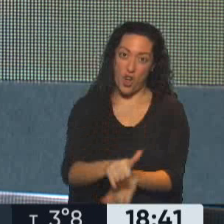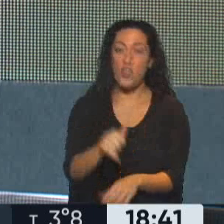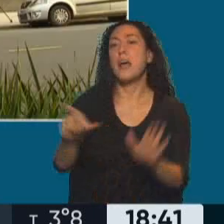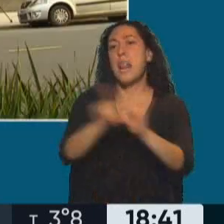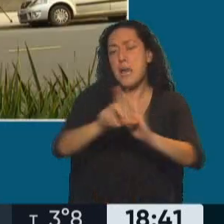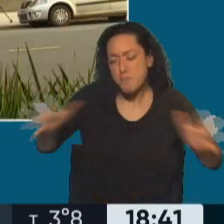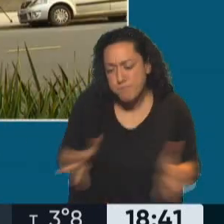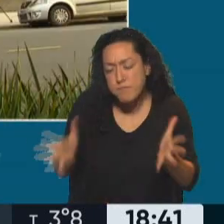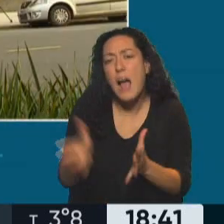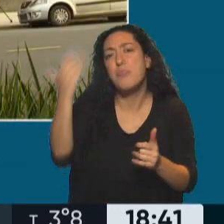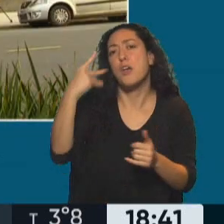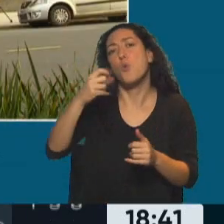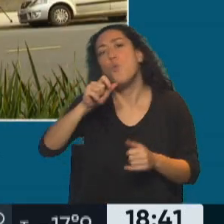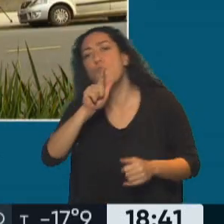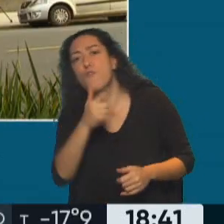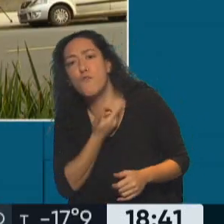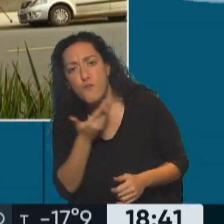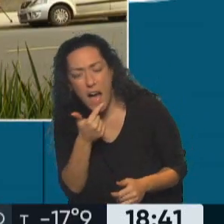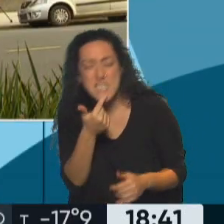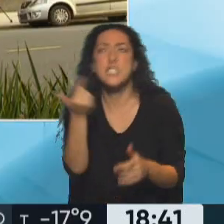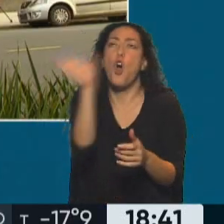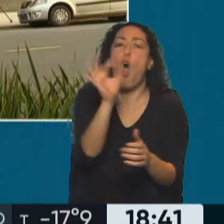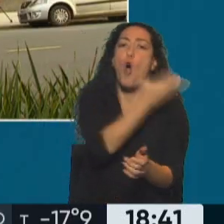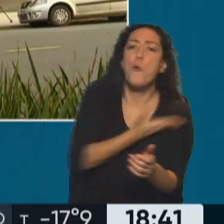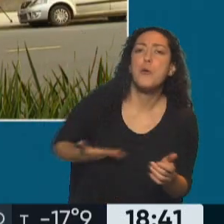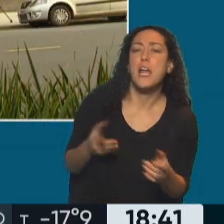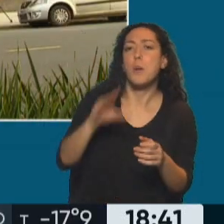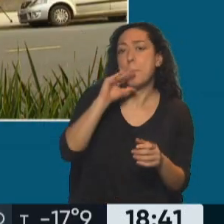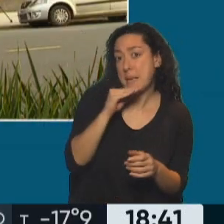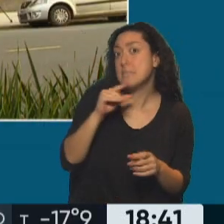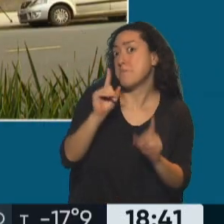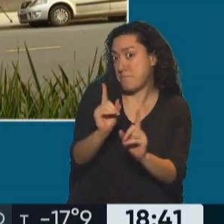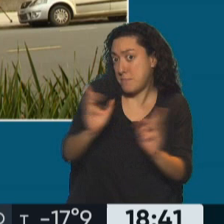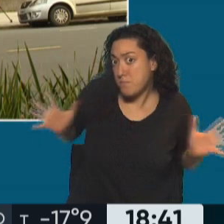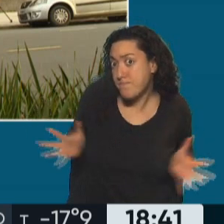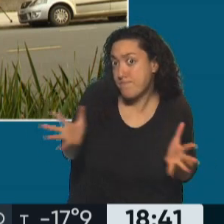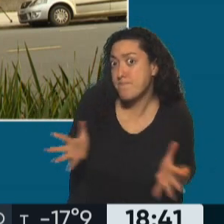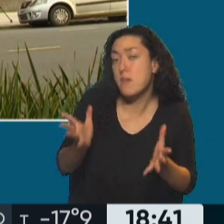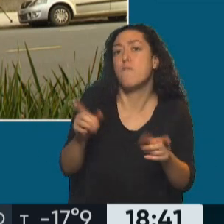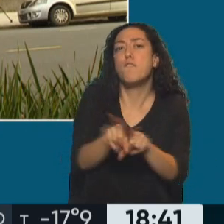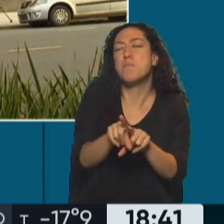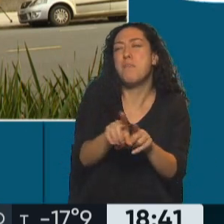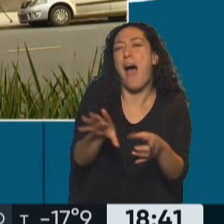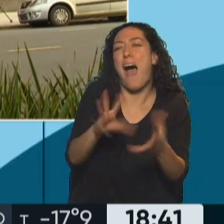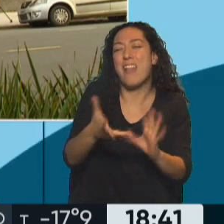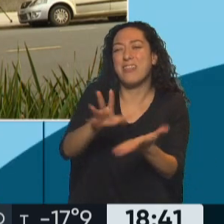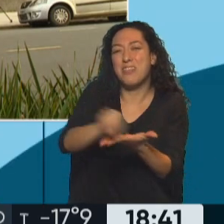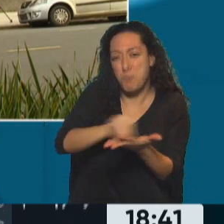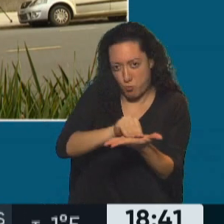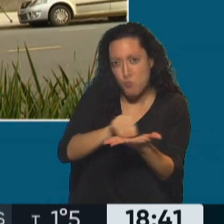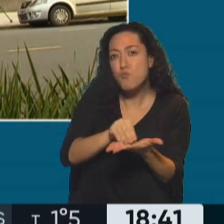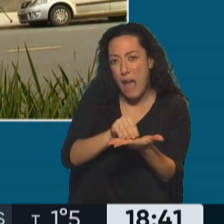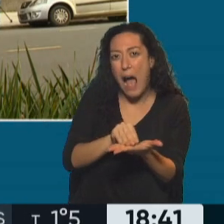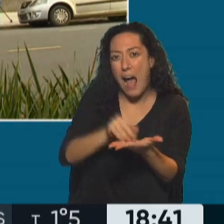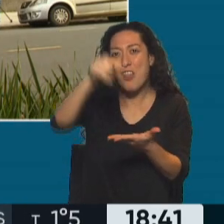Culfas, por el Gobierno Nacional, propiciadas por Sergio Massa en su condición de diputado y ahora en